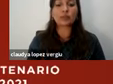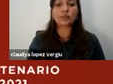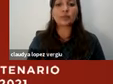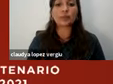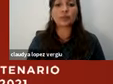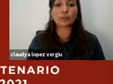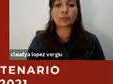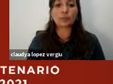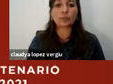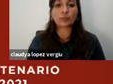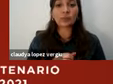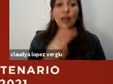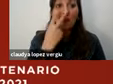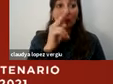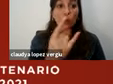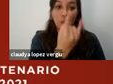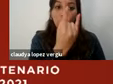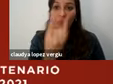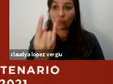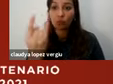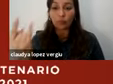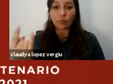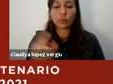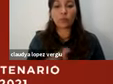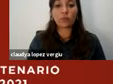acabo de ver, hay una página web, un sitio web que se llama